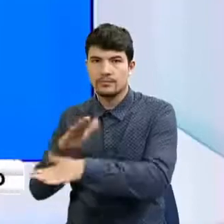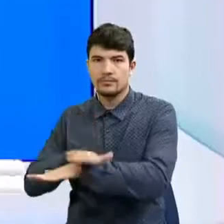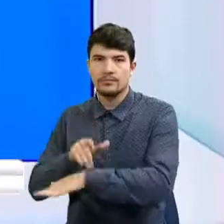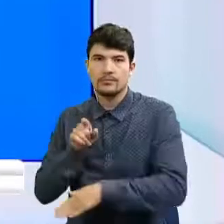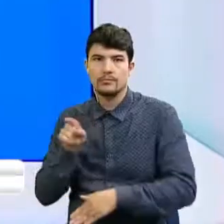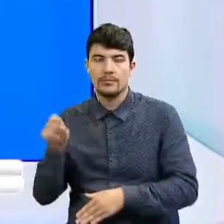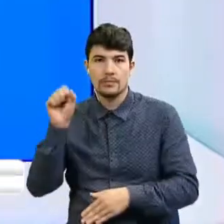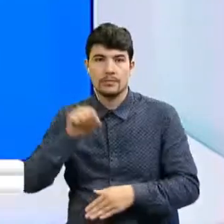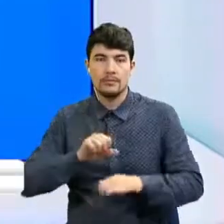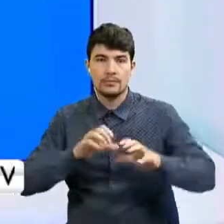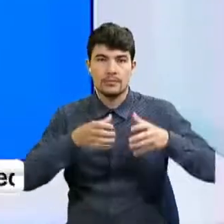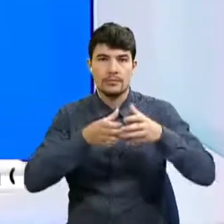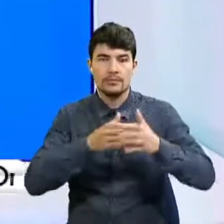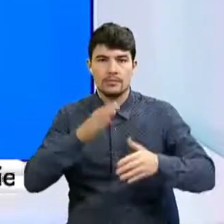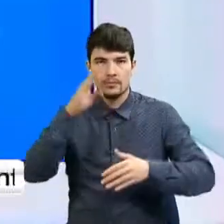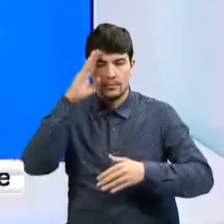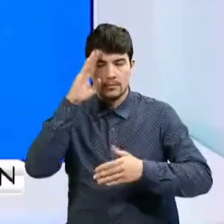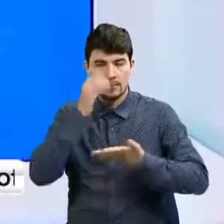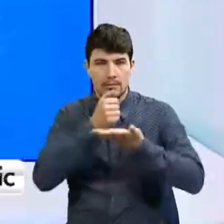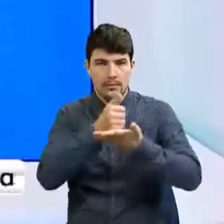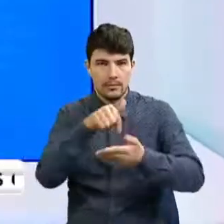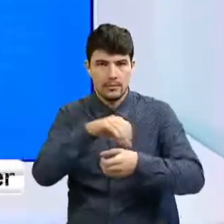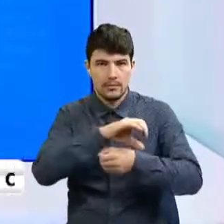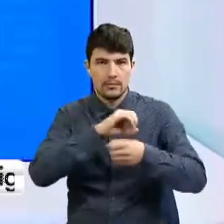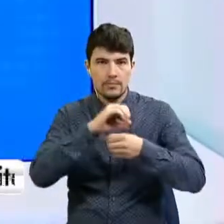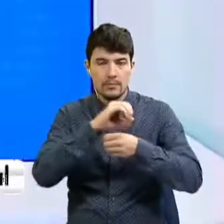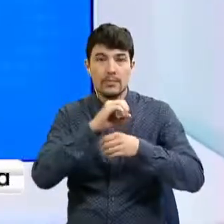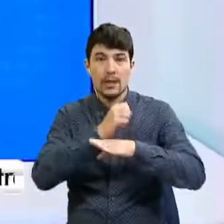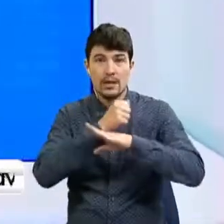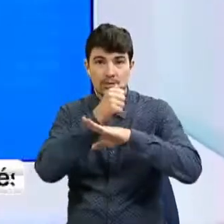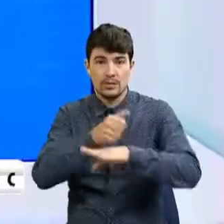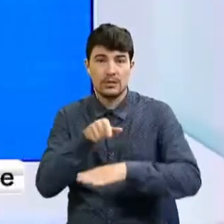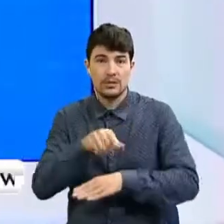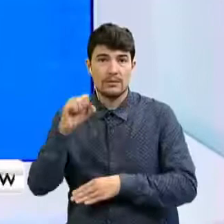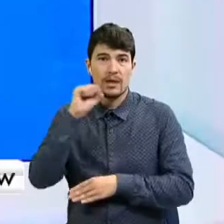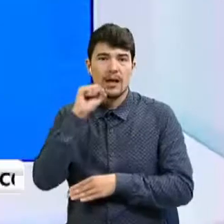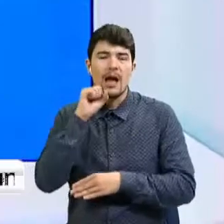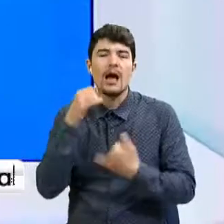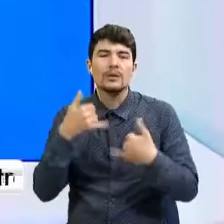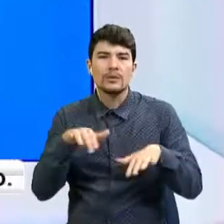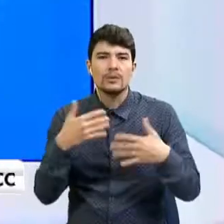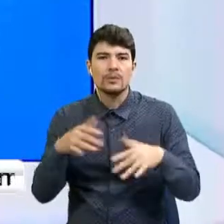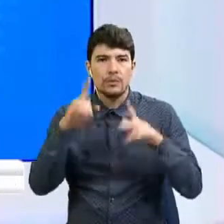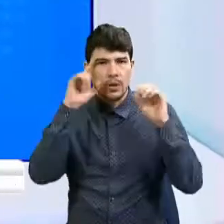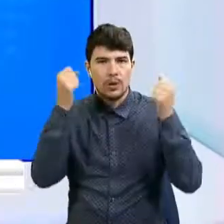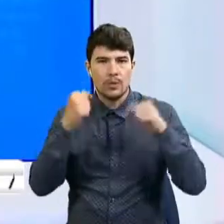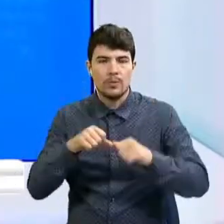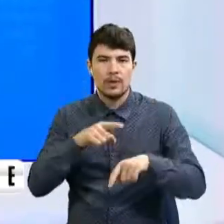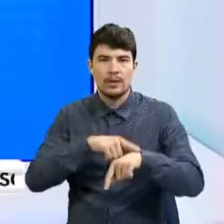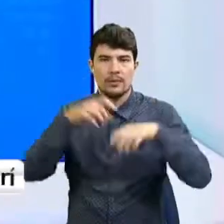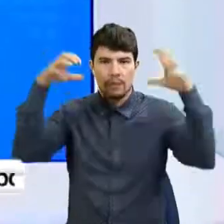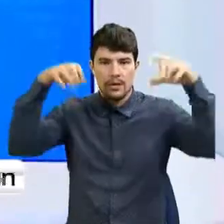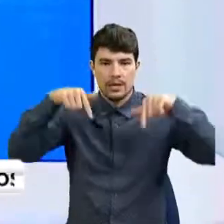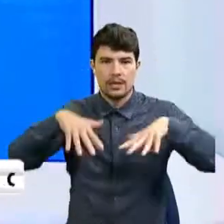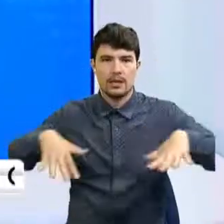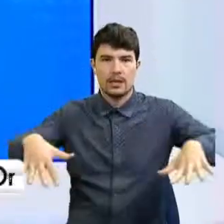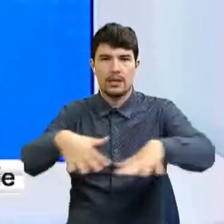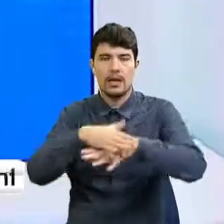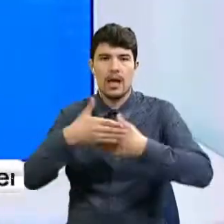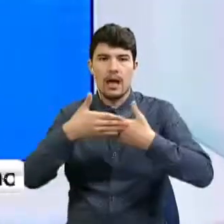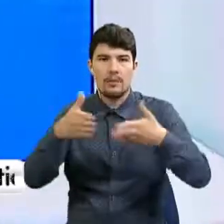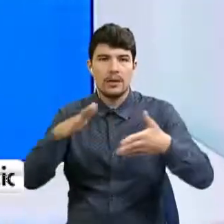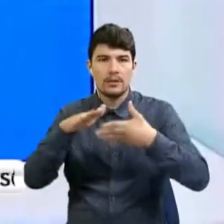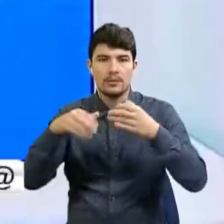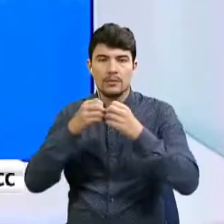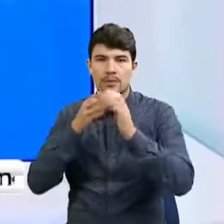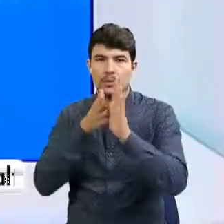Autoridades ambientales y organismos de socorro de Barranca Bermeja se encuentran en alerta ante la temporada de lluvias que se registra en la zona. Para ampliar la información,